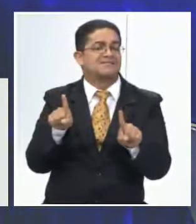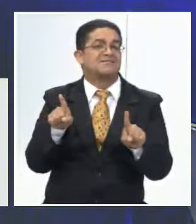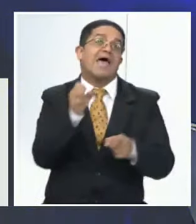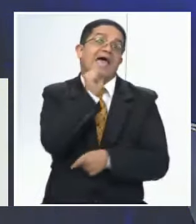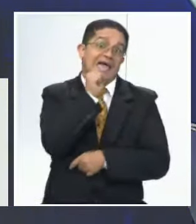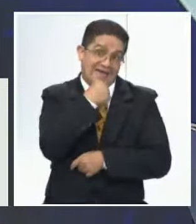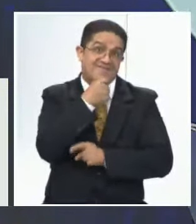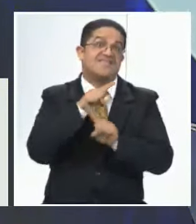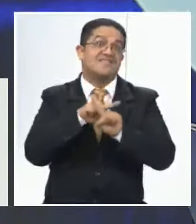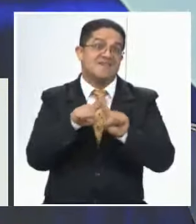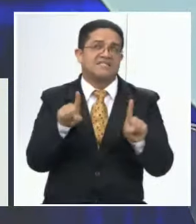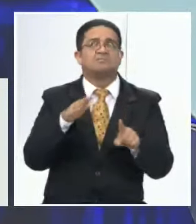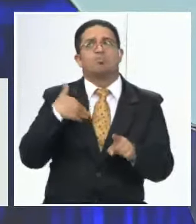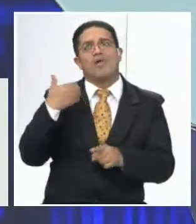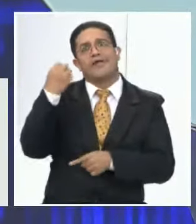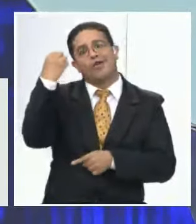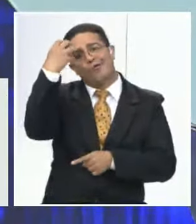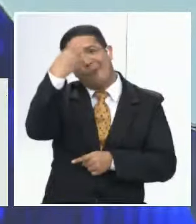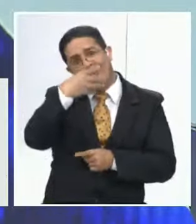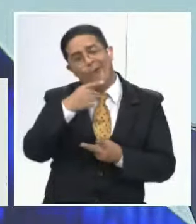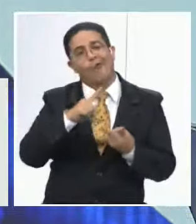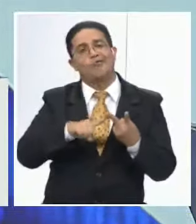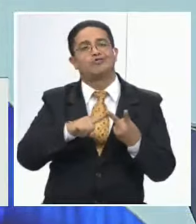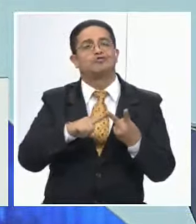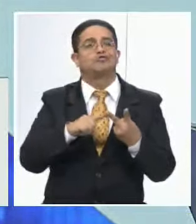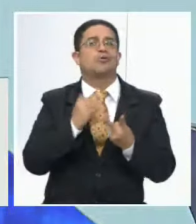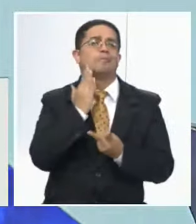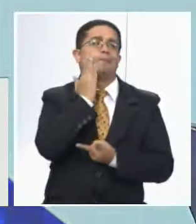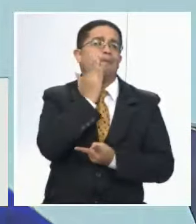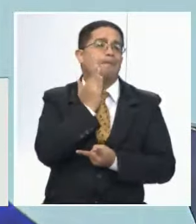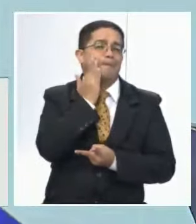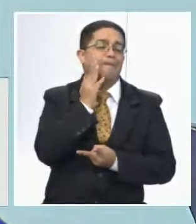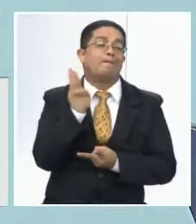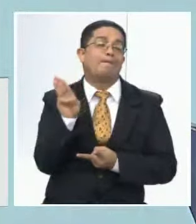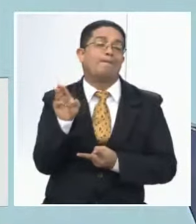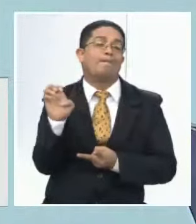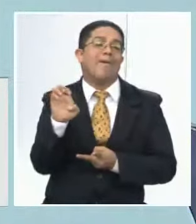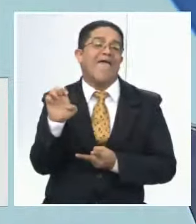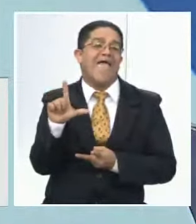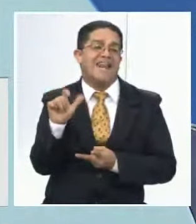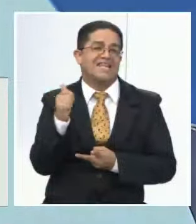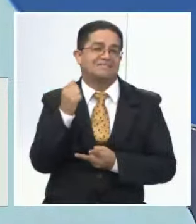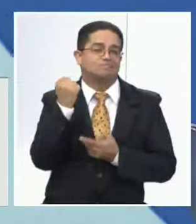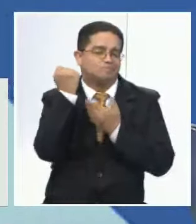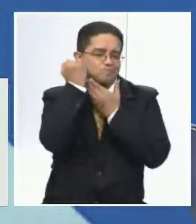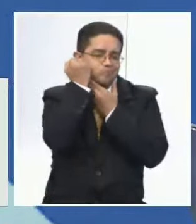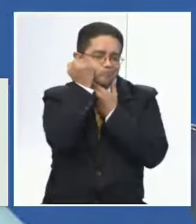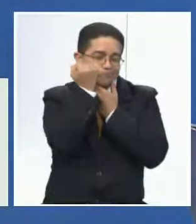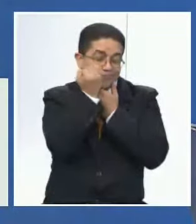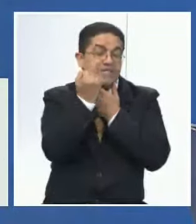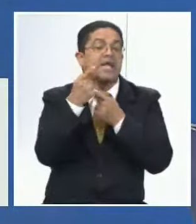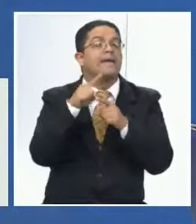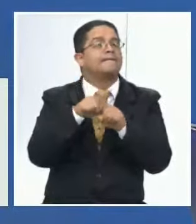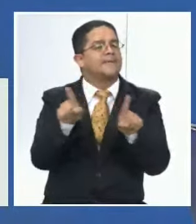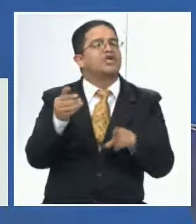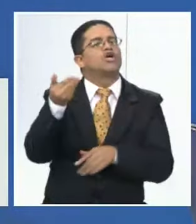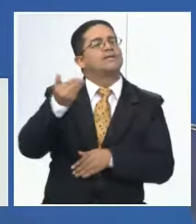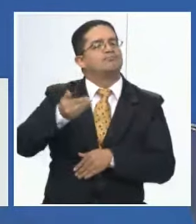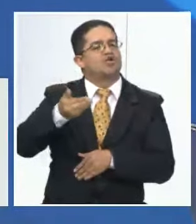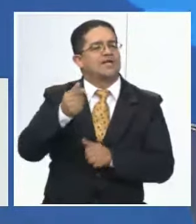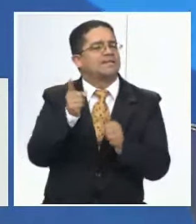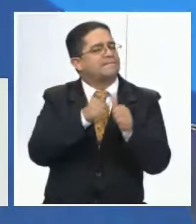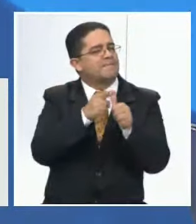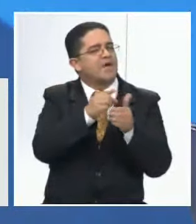trabajar con láser, con fototerapias, con peeling químicos, péptidos, vitaminas, existe un abanico importante, pero siempre es importante realizar un